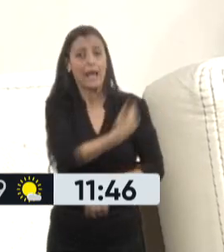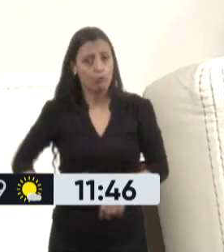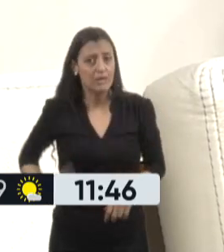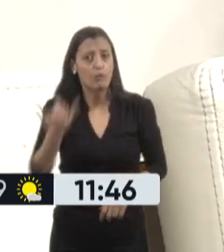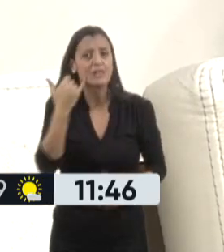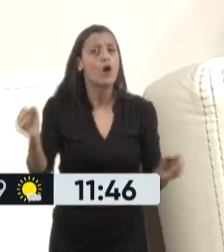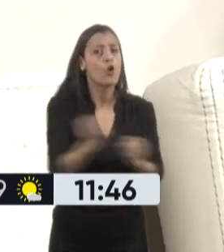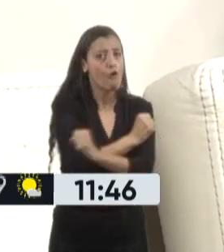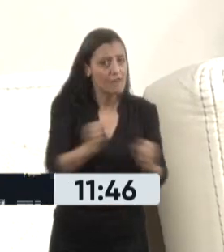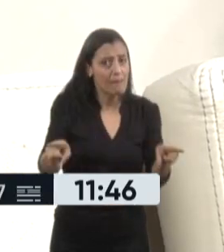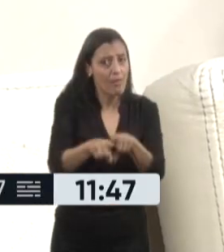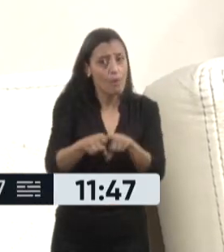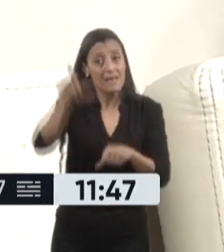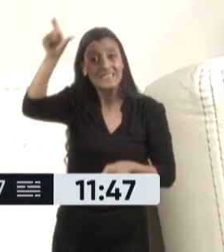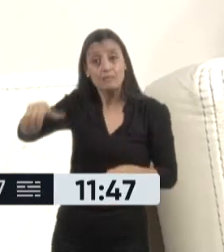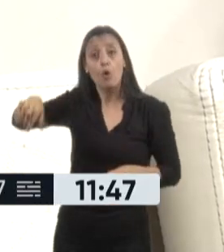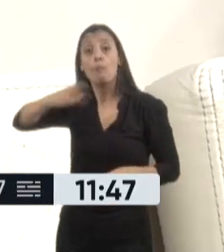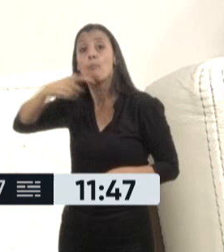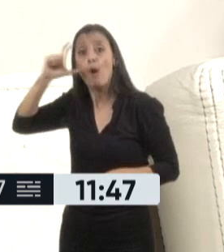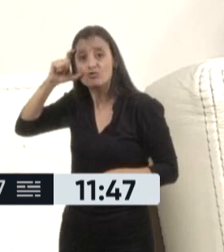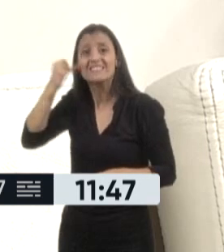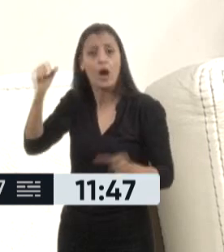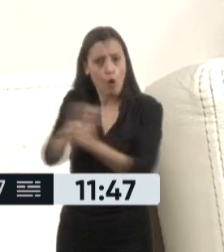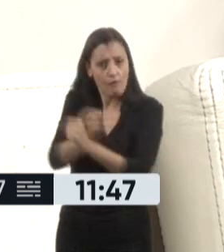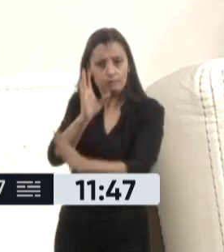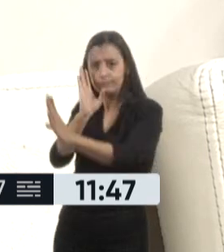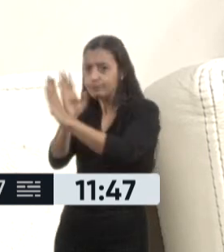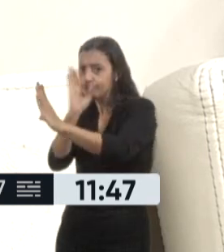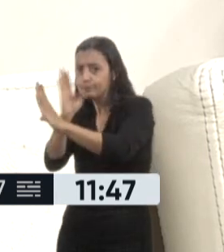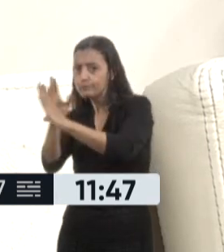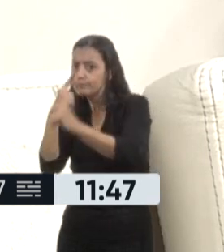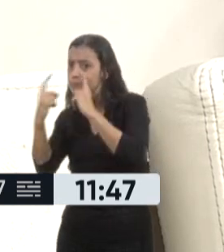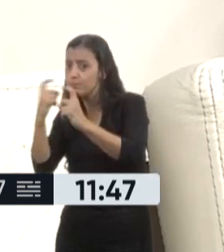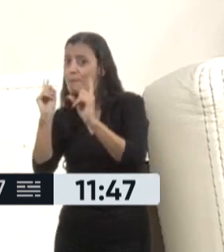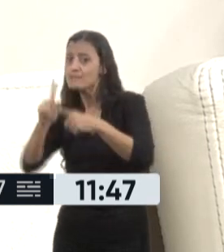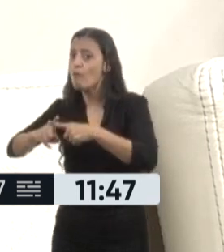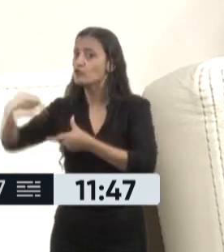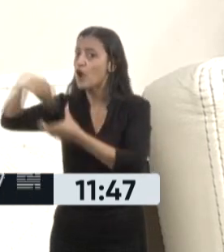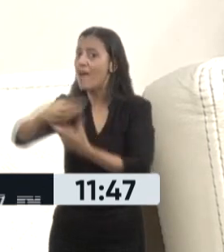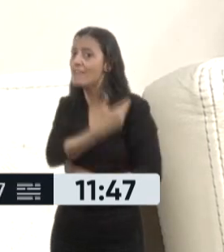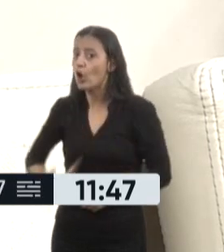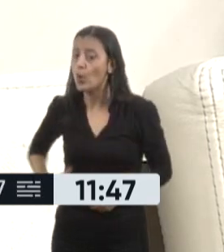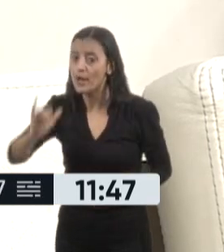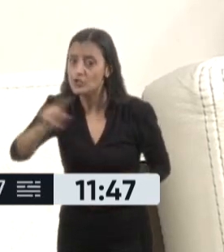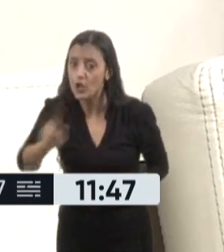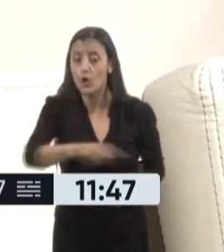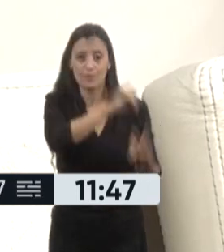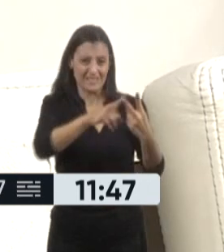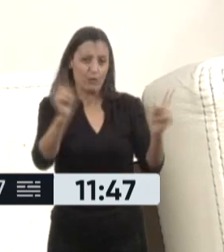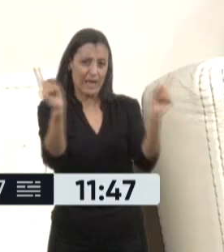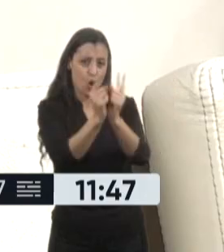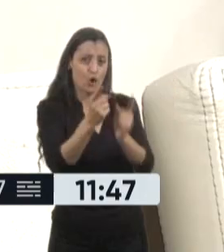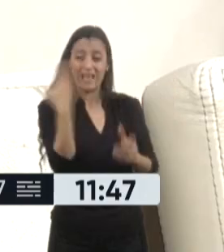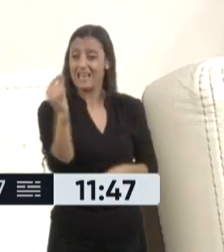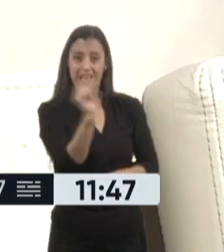confirmar que Nicolás Posse espió a funcionarios propios del Gobierno Nacional. Y permitime una segunda cortita, recién